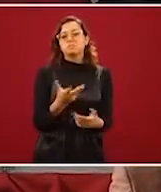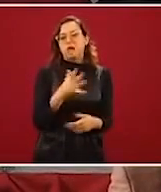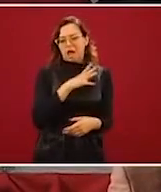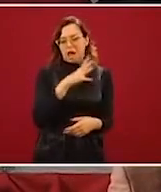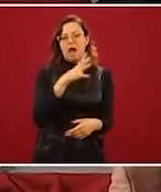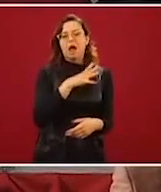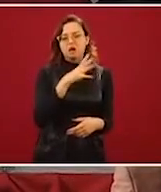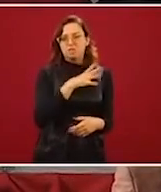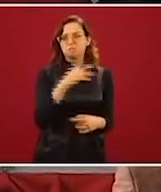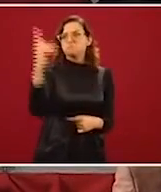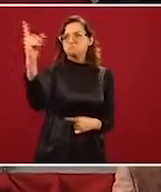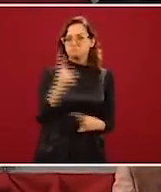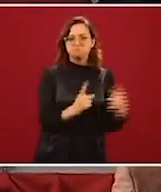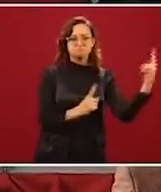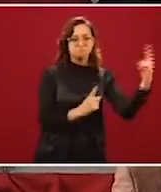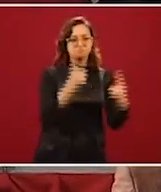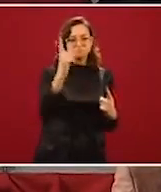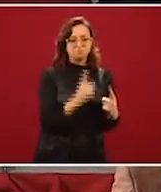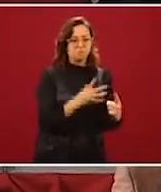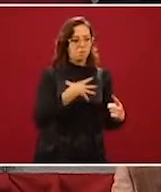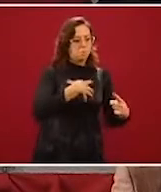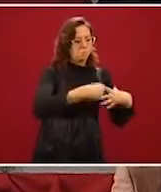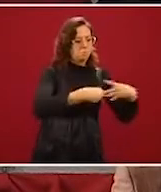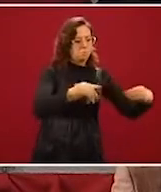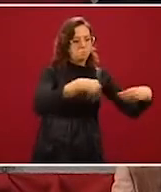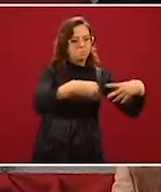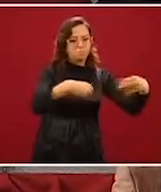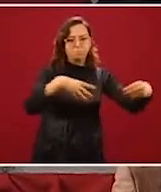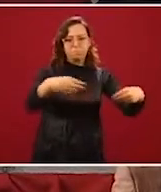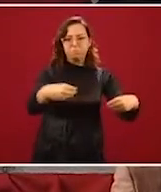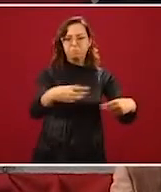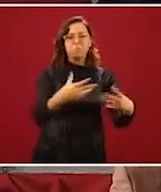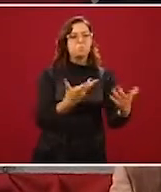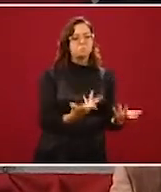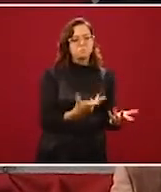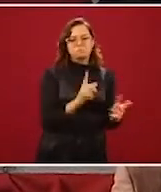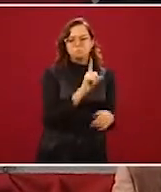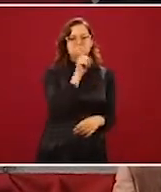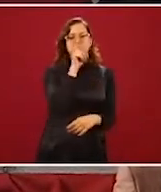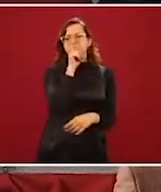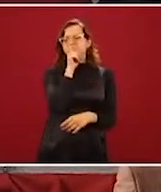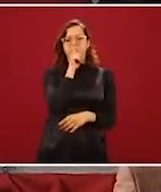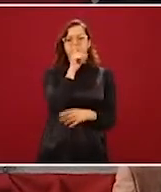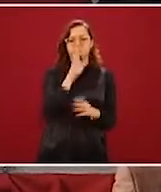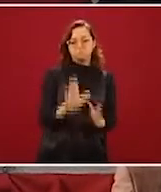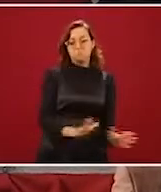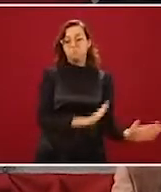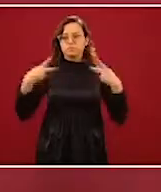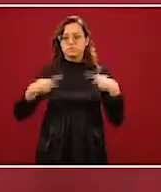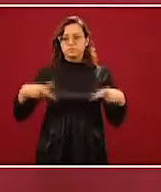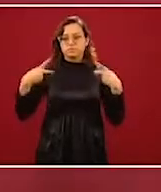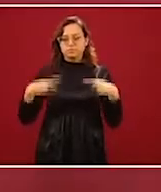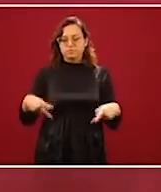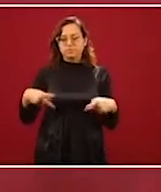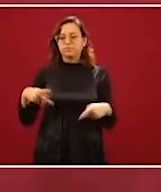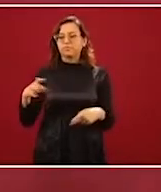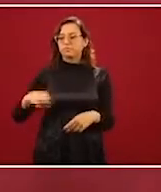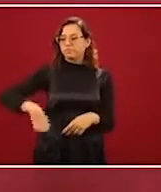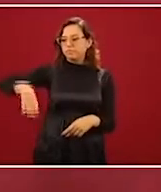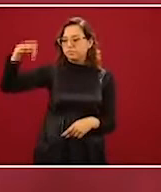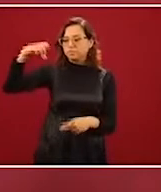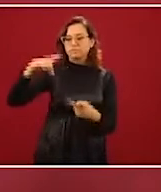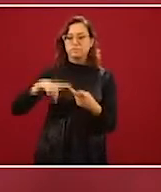que reclamaron la omisión de establecer medidas de seguridad eficaces para evitar el contagio del hobbit 19